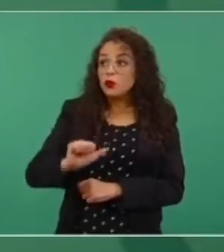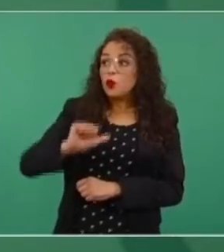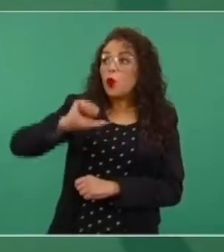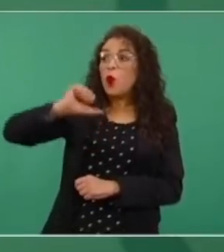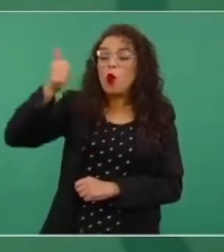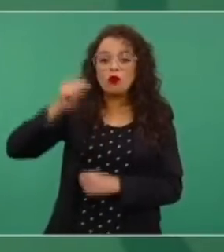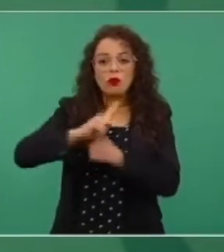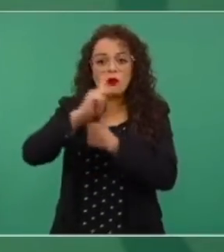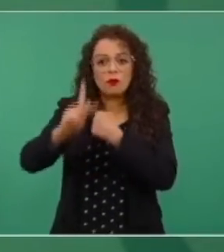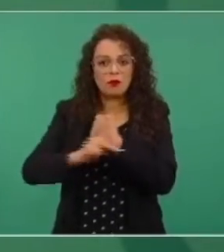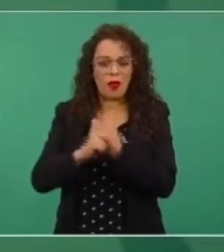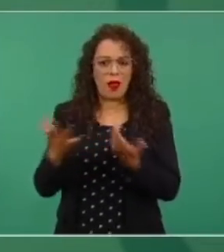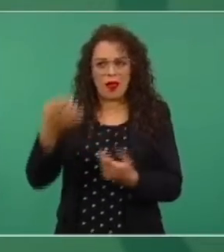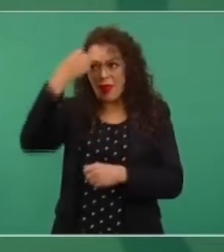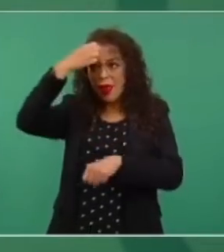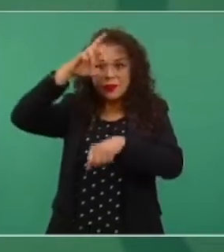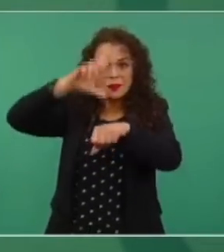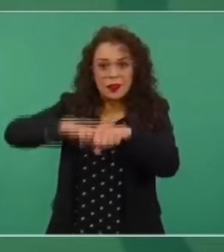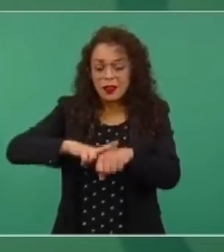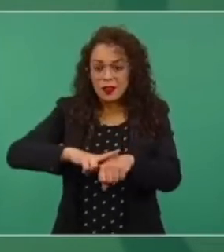son empresas extranjeras.